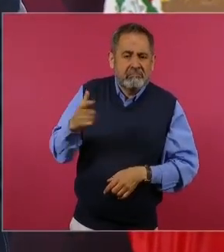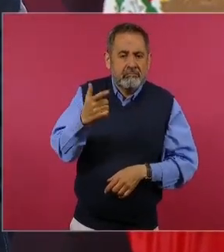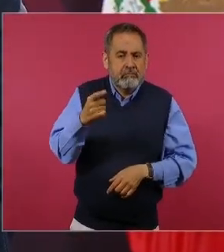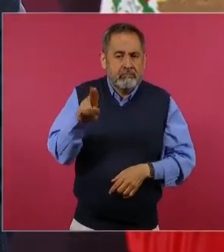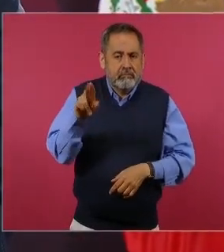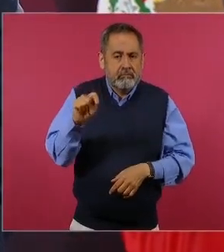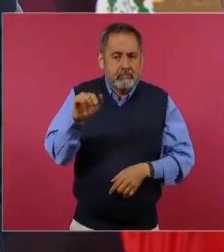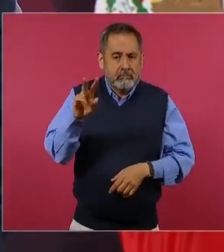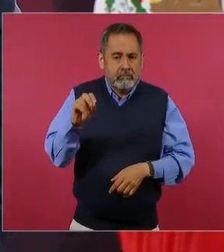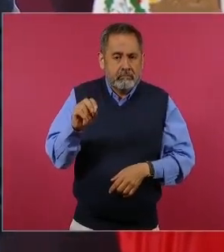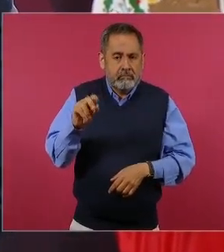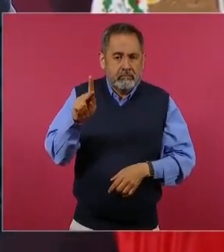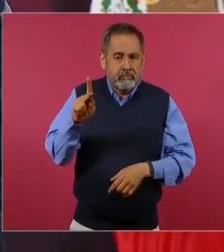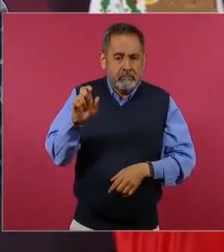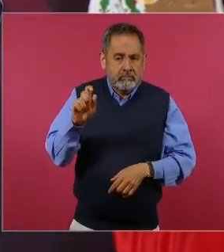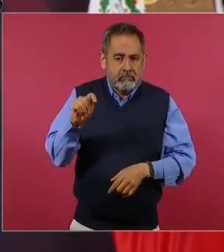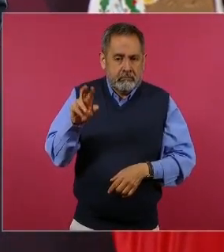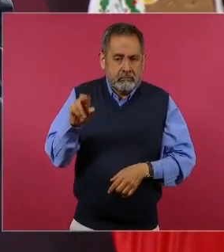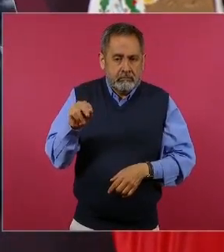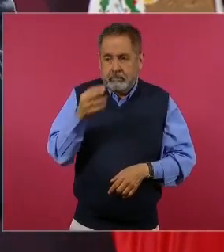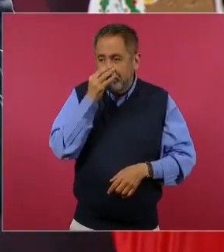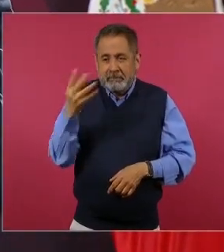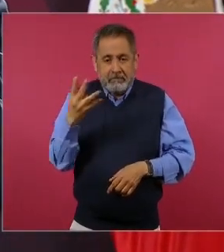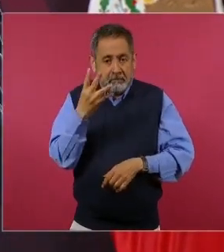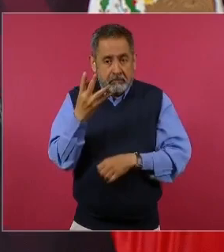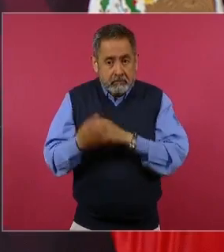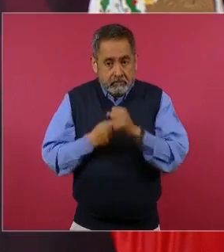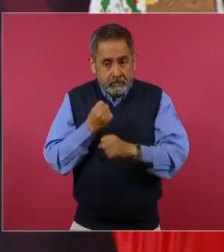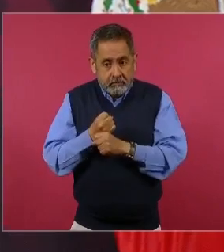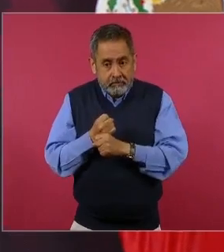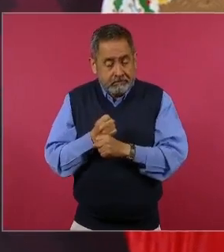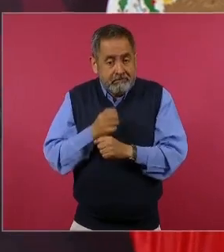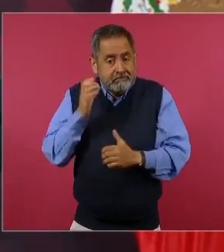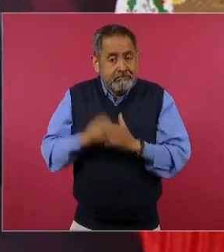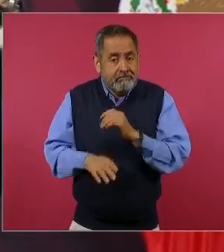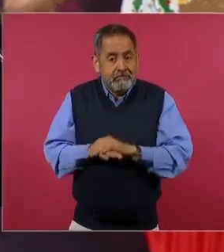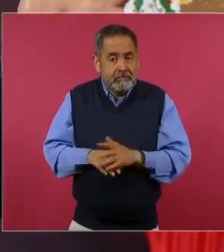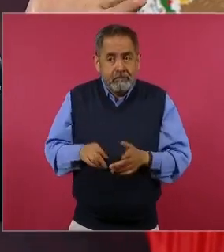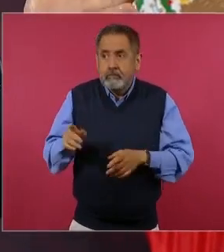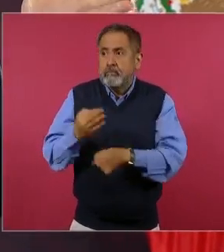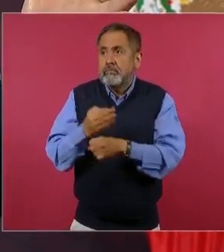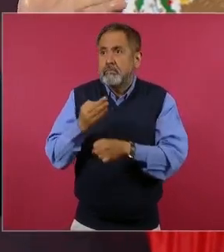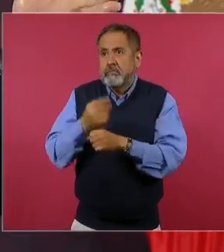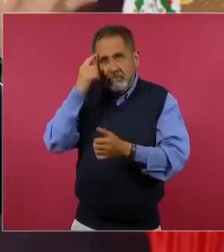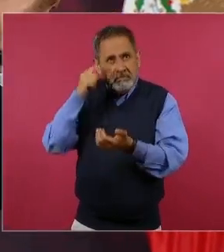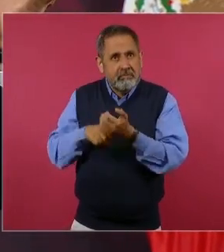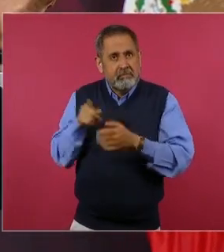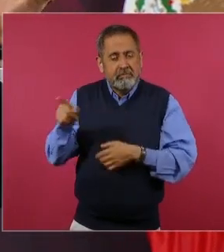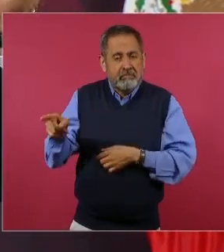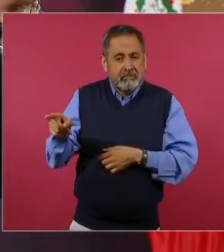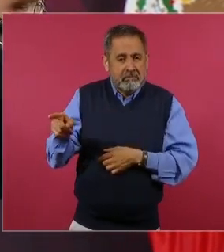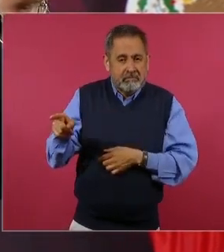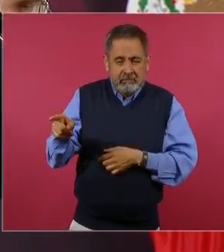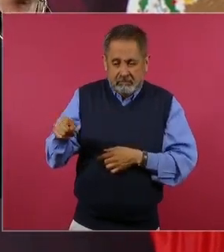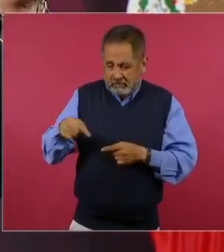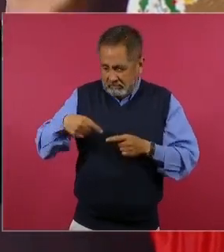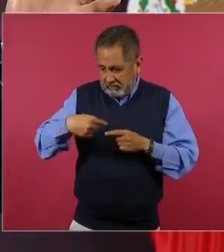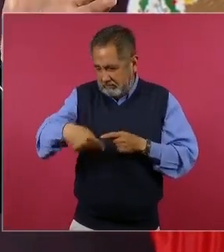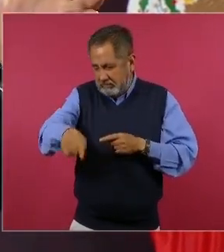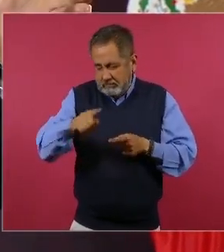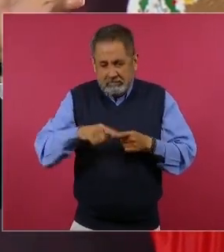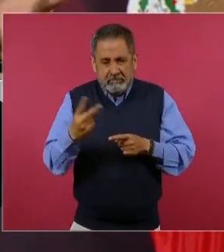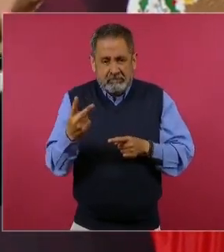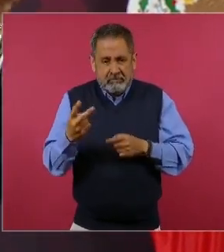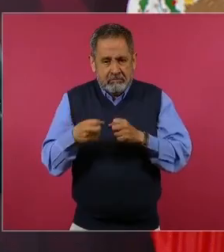Gustavo Petro, que son 4 años, ya lleva, creo que va para